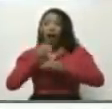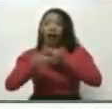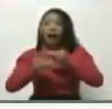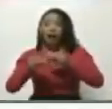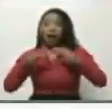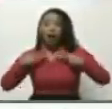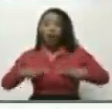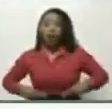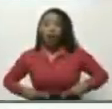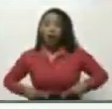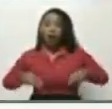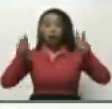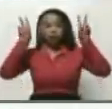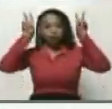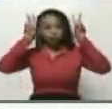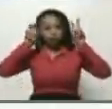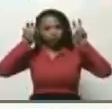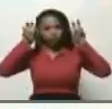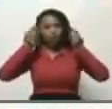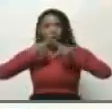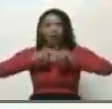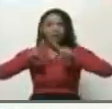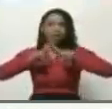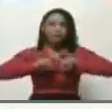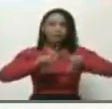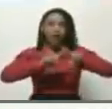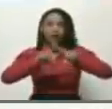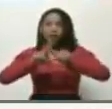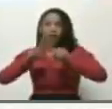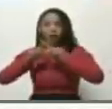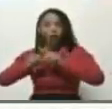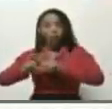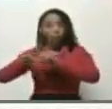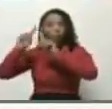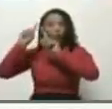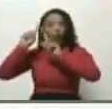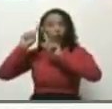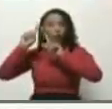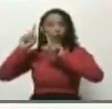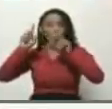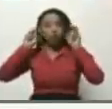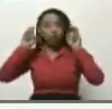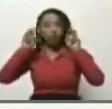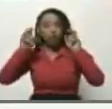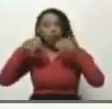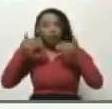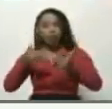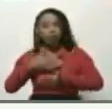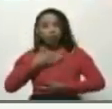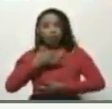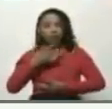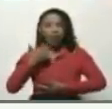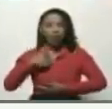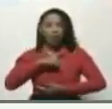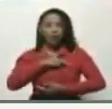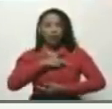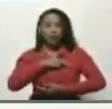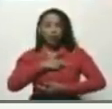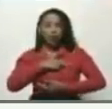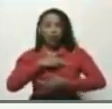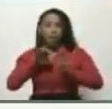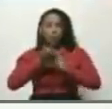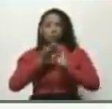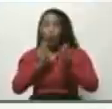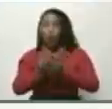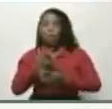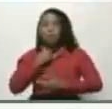humano, entre comillas, diferente a las otras especies que pueblan nuestro planeta. Nos gusta